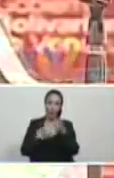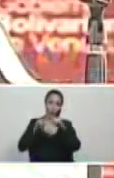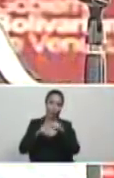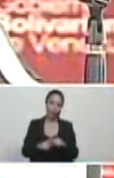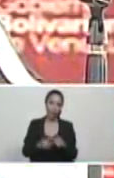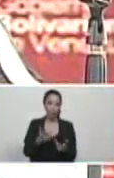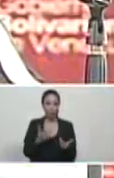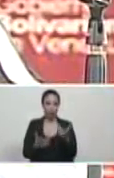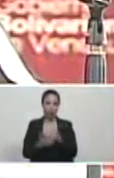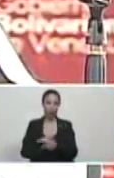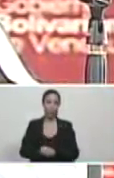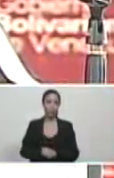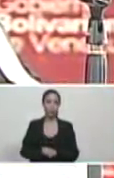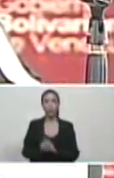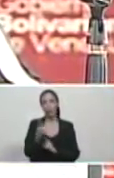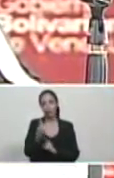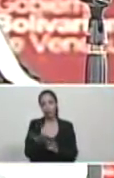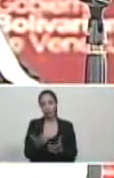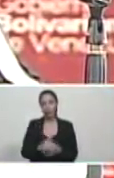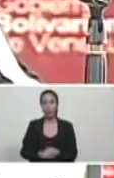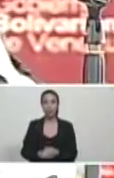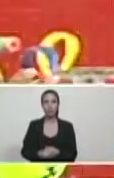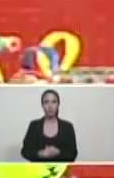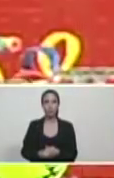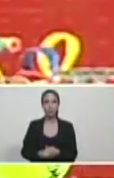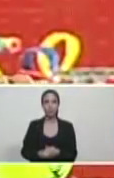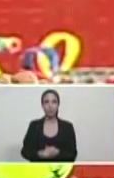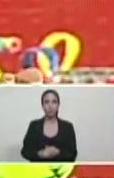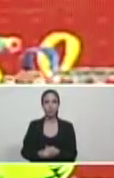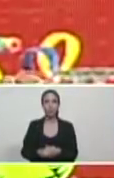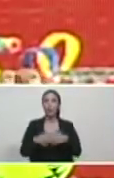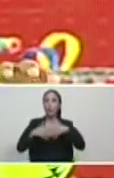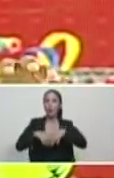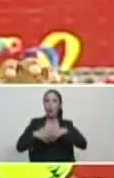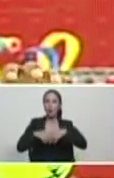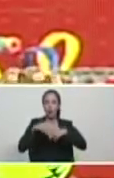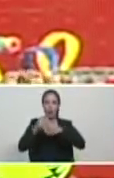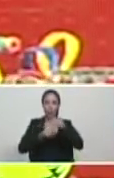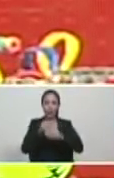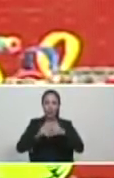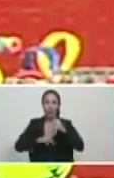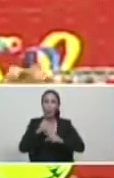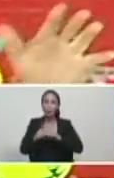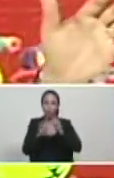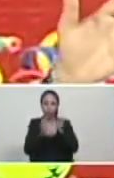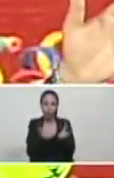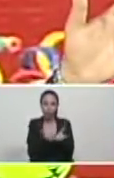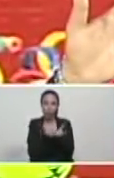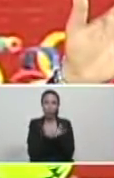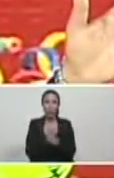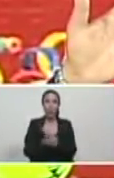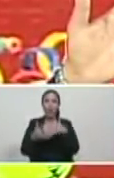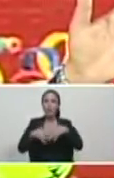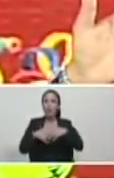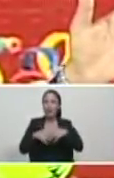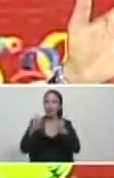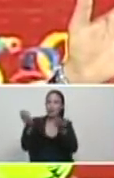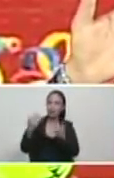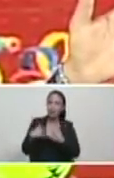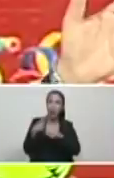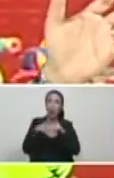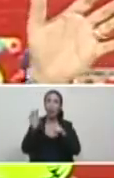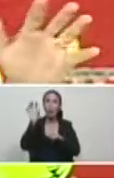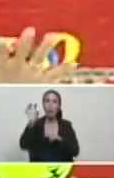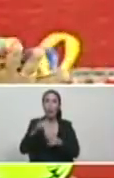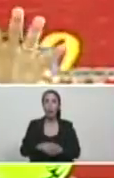lo mejor que tenemos a nivel nacional. Y lo tercero, presidente... Una fábrica sí, de balones, dice tú. Traérnoslas de dónde. No, si es un país